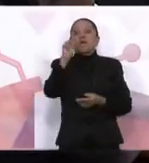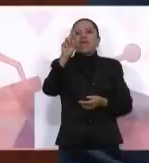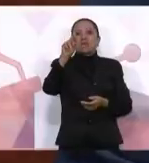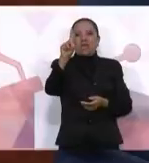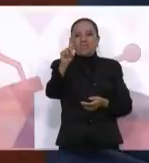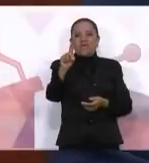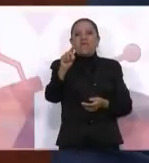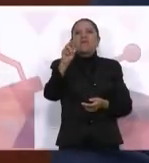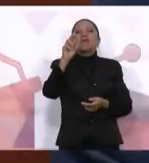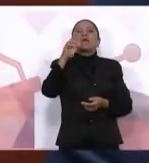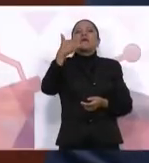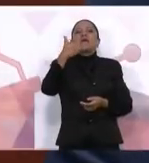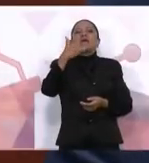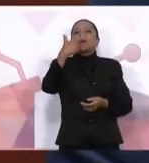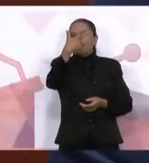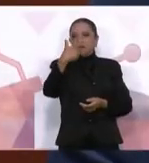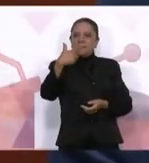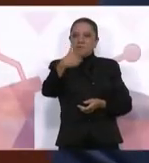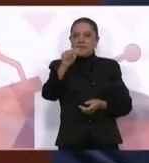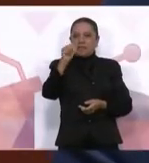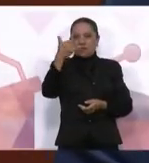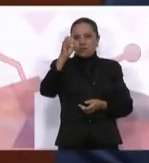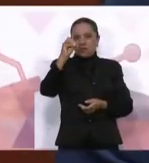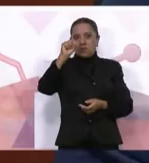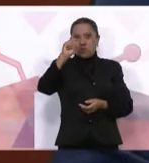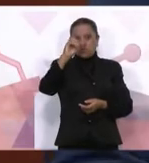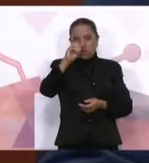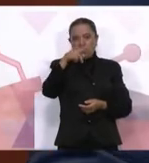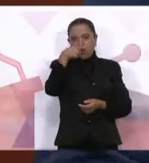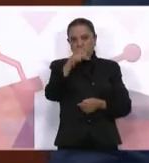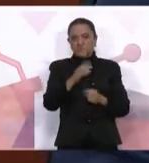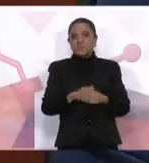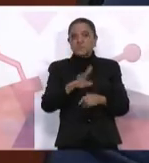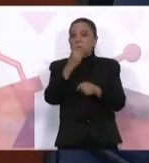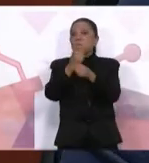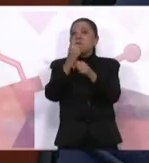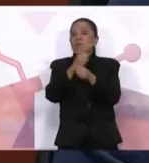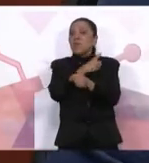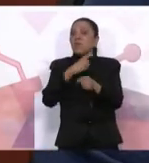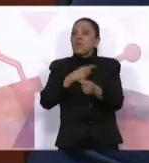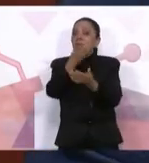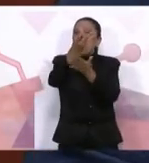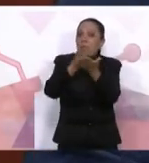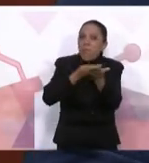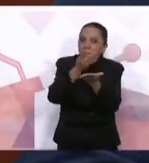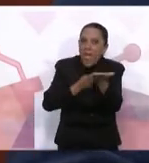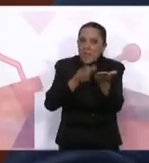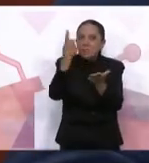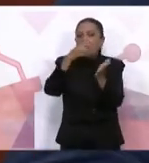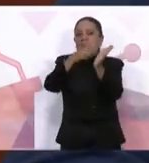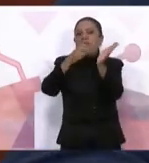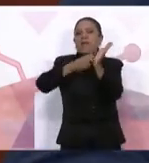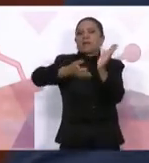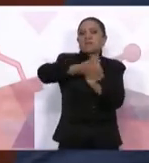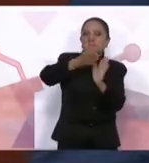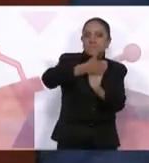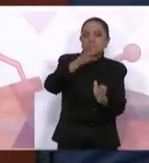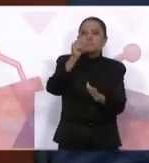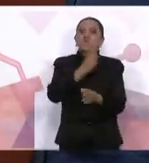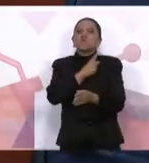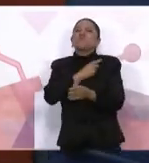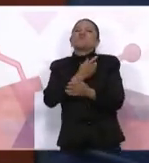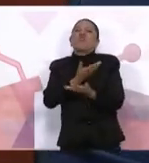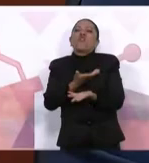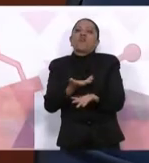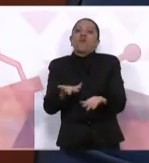gracias lo primero que se tiene que hacer es un plan un plan para la reconstrucción no solamente de lo